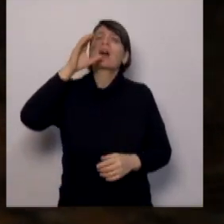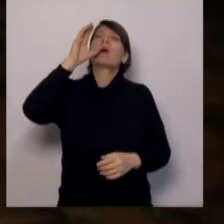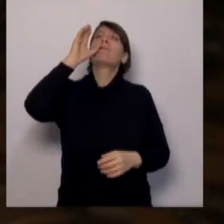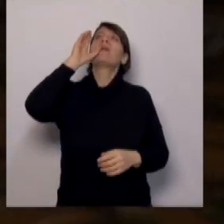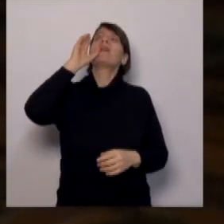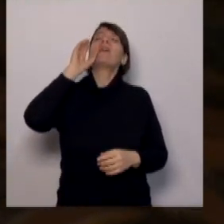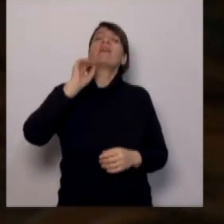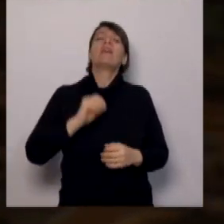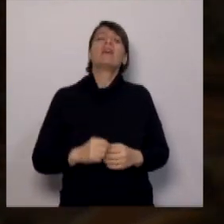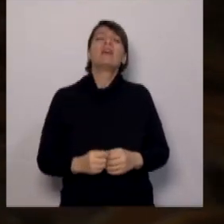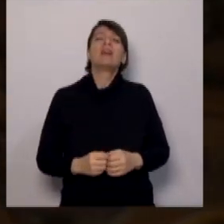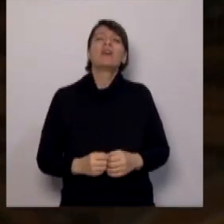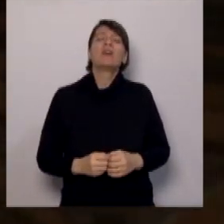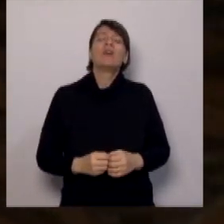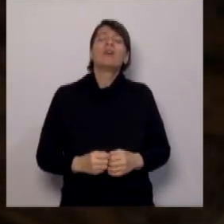embriágame.